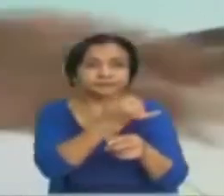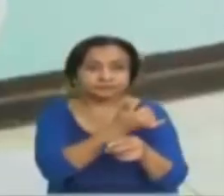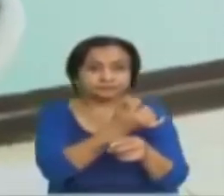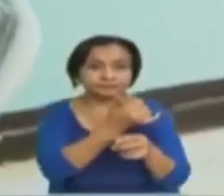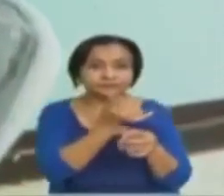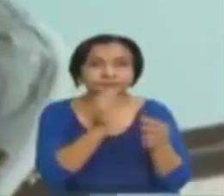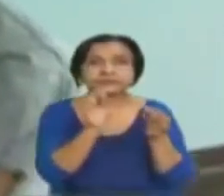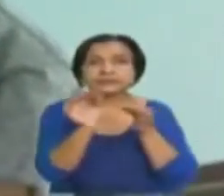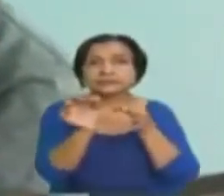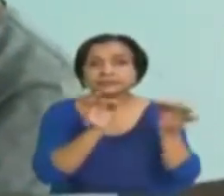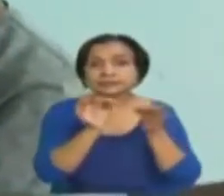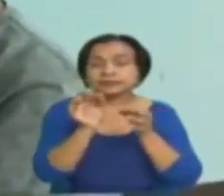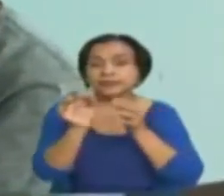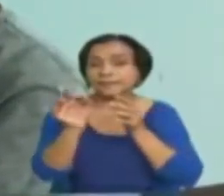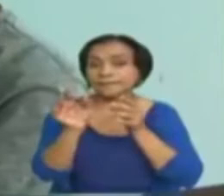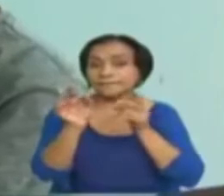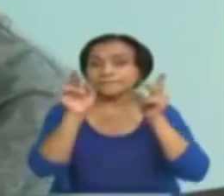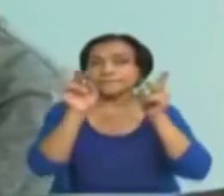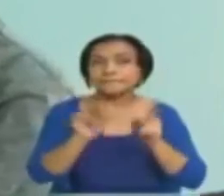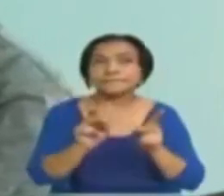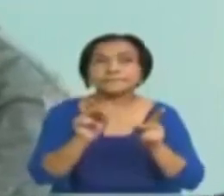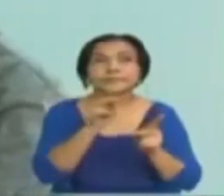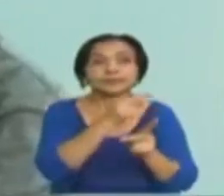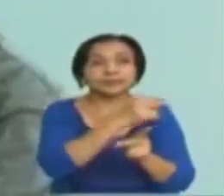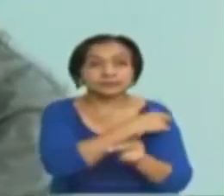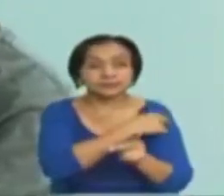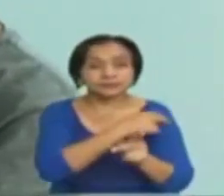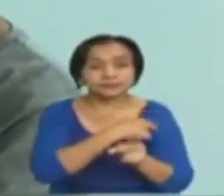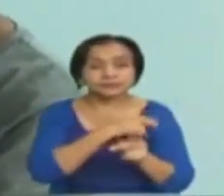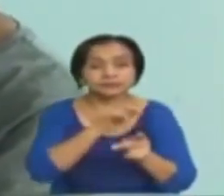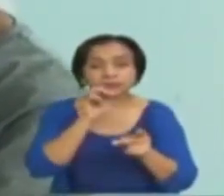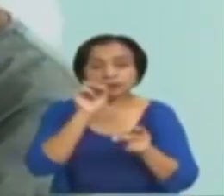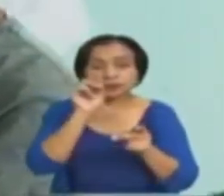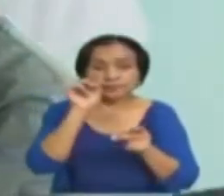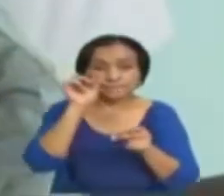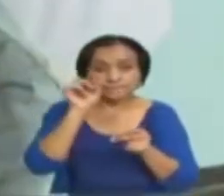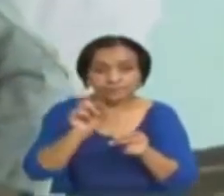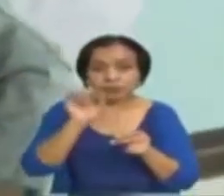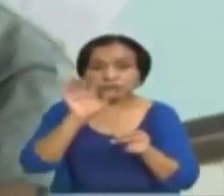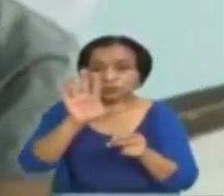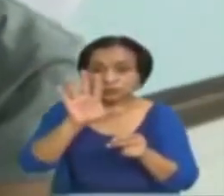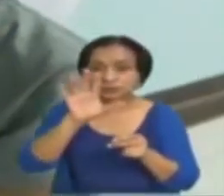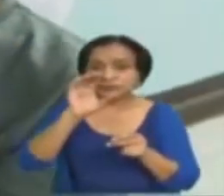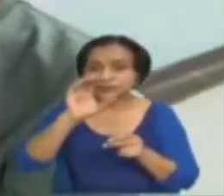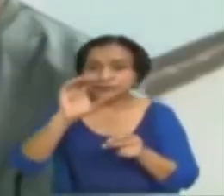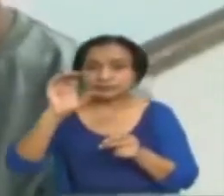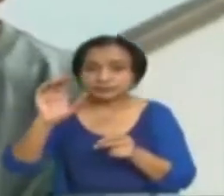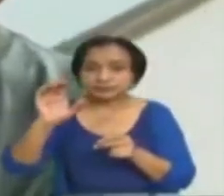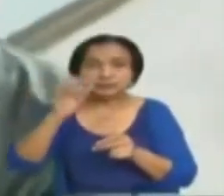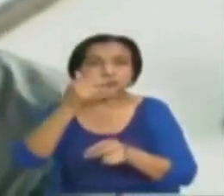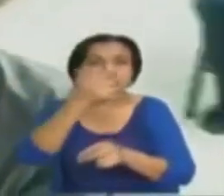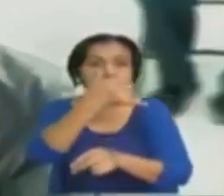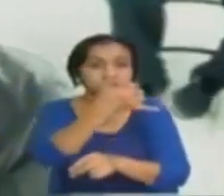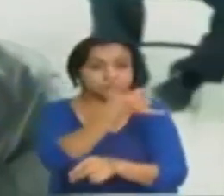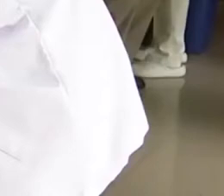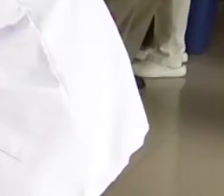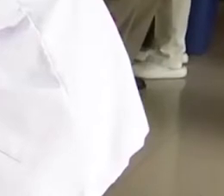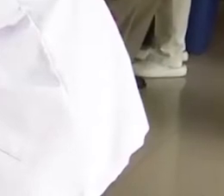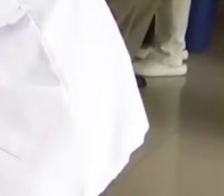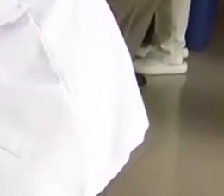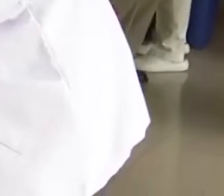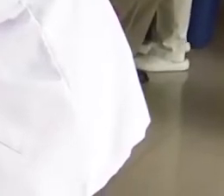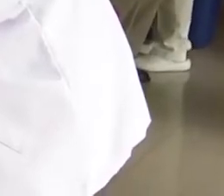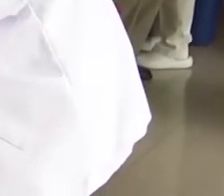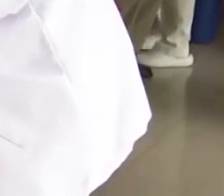de las 8 de la mañana asimismo en el distrito 4 en el taller de enferme desde transmisión vectorial a partir de las